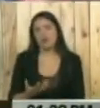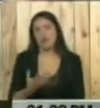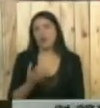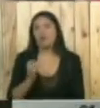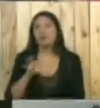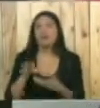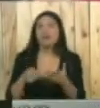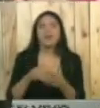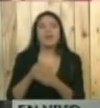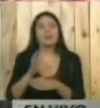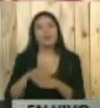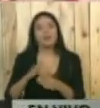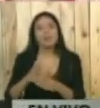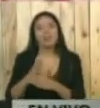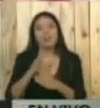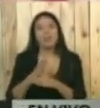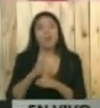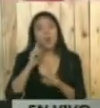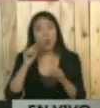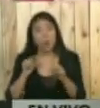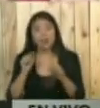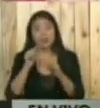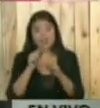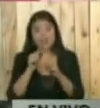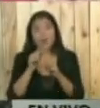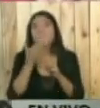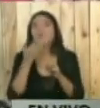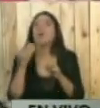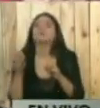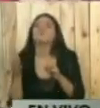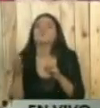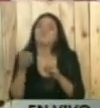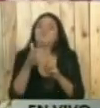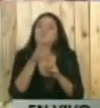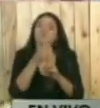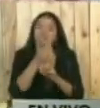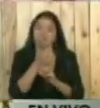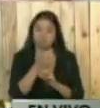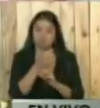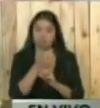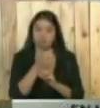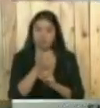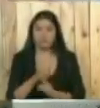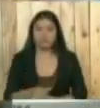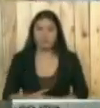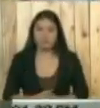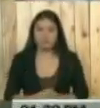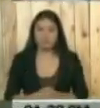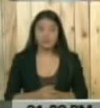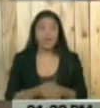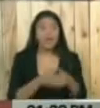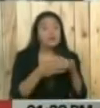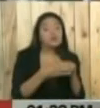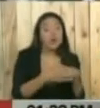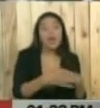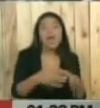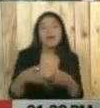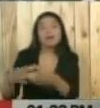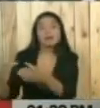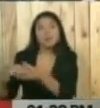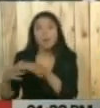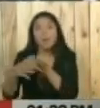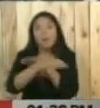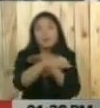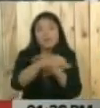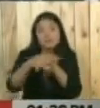inconveniente para que los objetivos superiores puedan cumplirse. Y además en esos equipos políticos municipales,